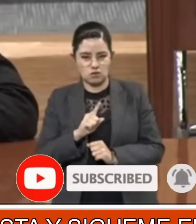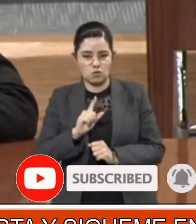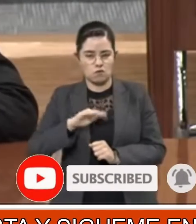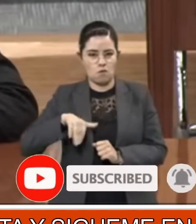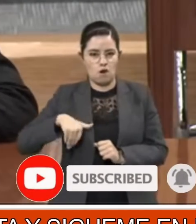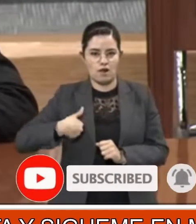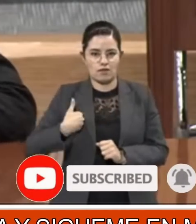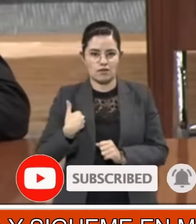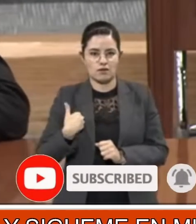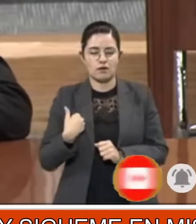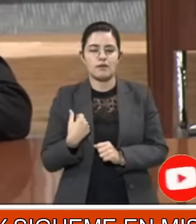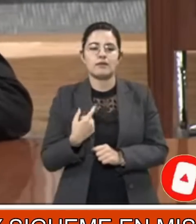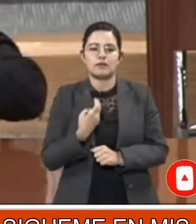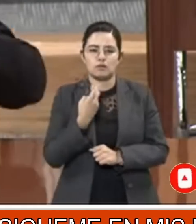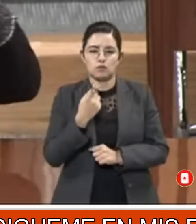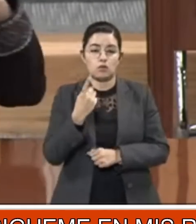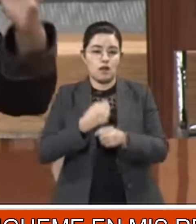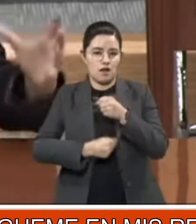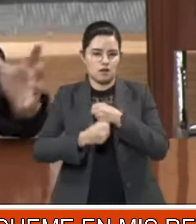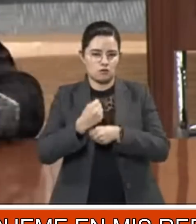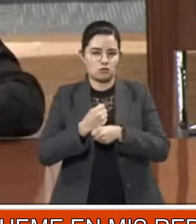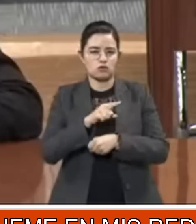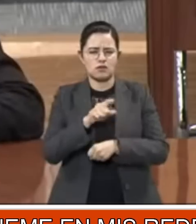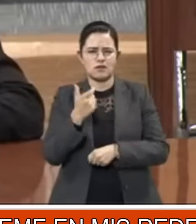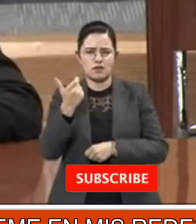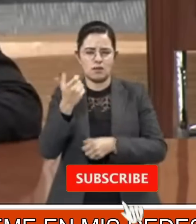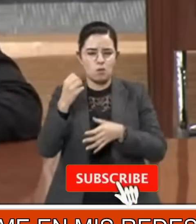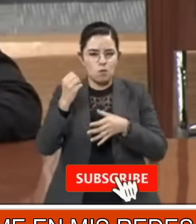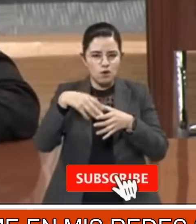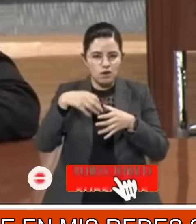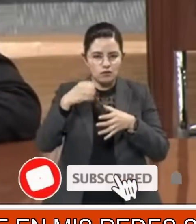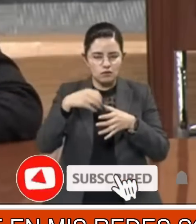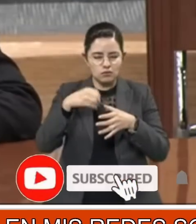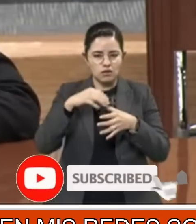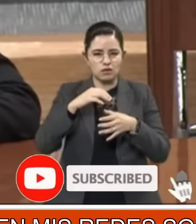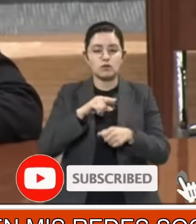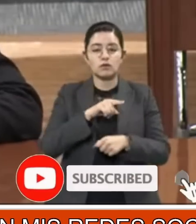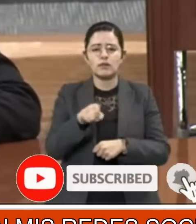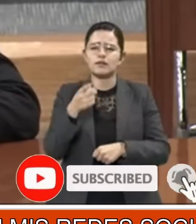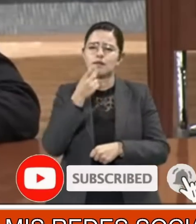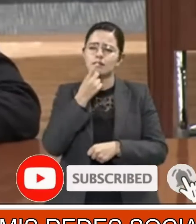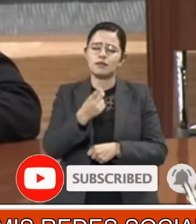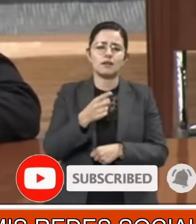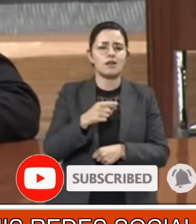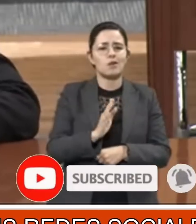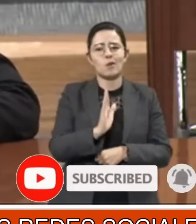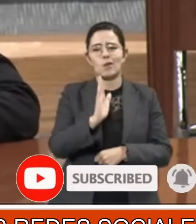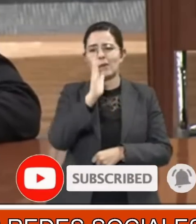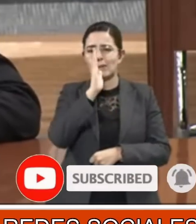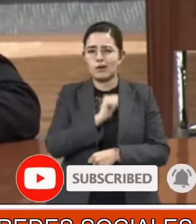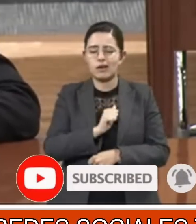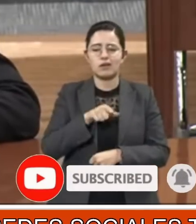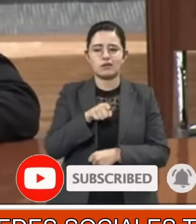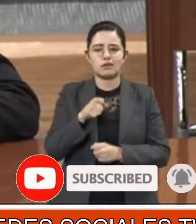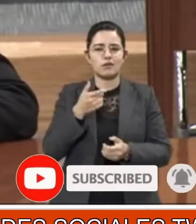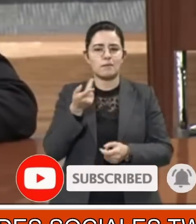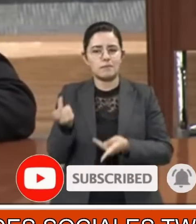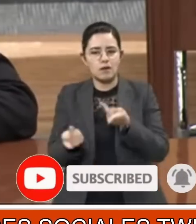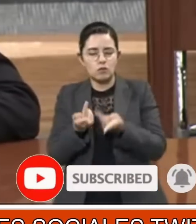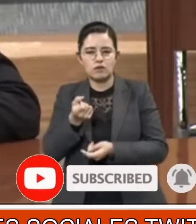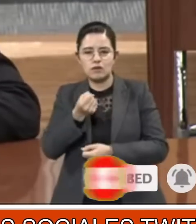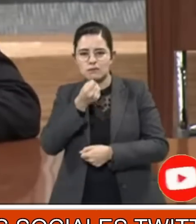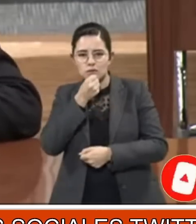el presupuesto que tuvieron el año pasado, el INE no usó casi 600 millones de pesos. Y